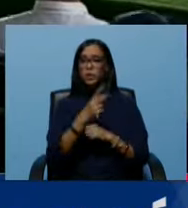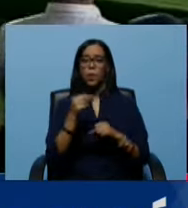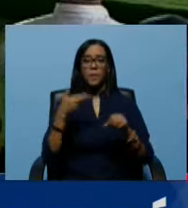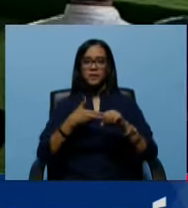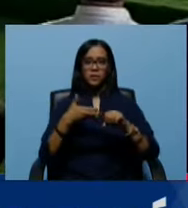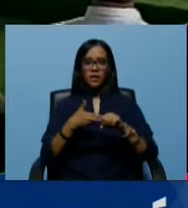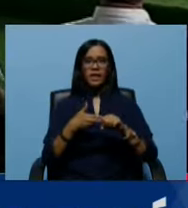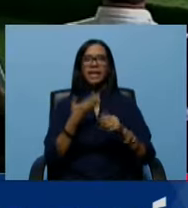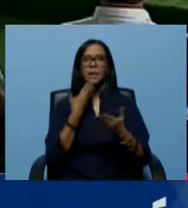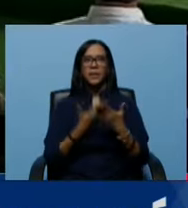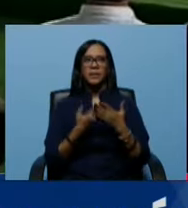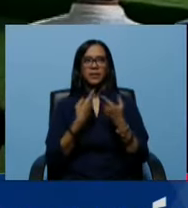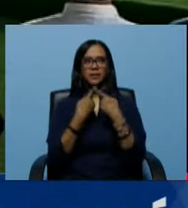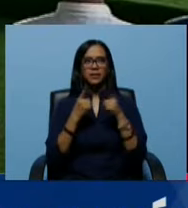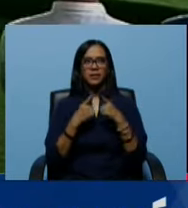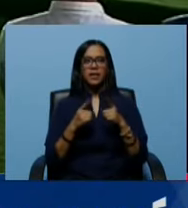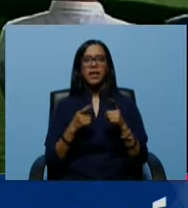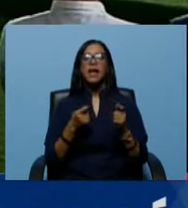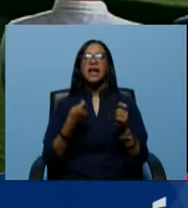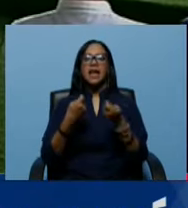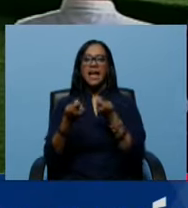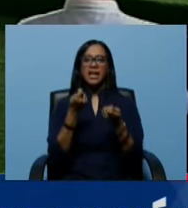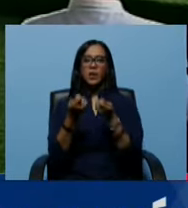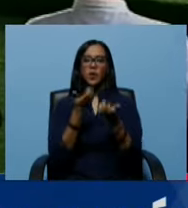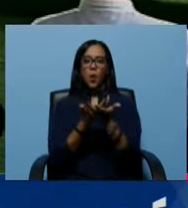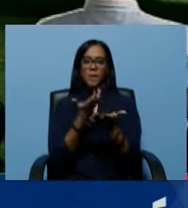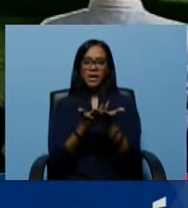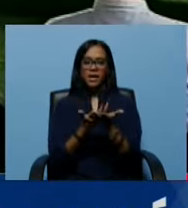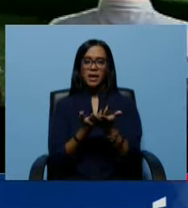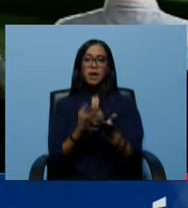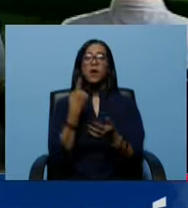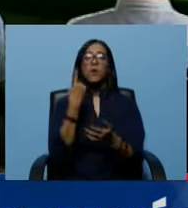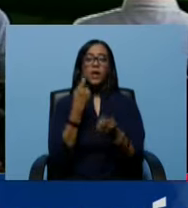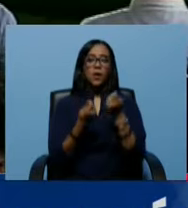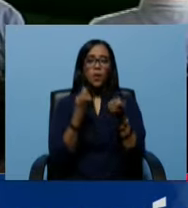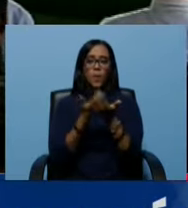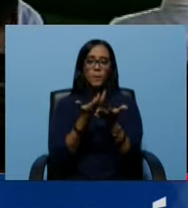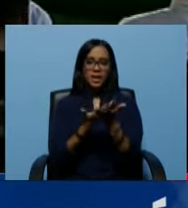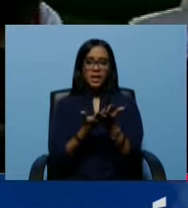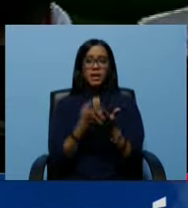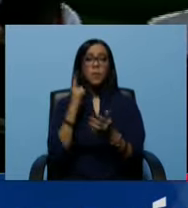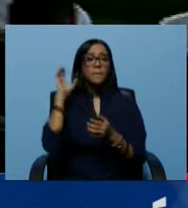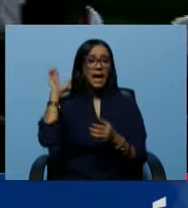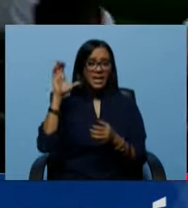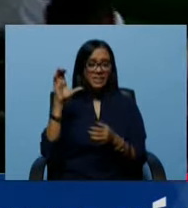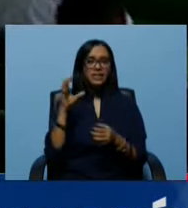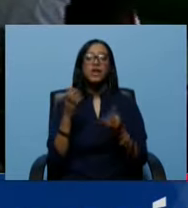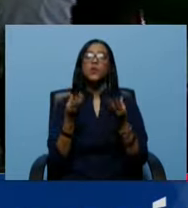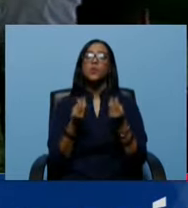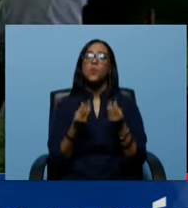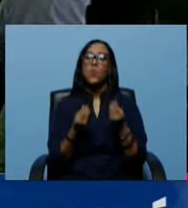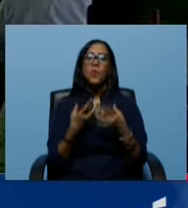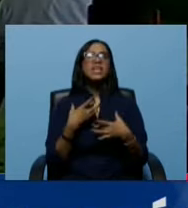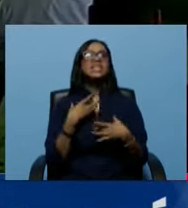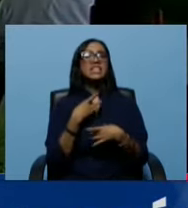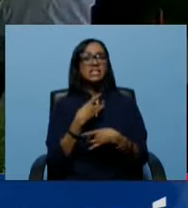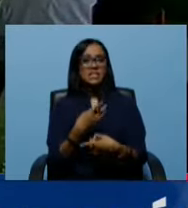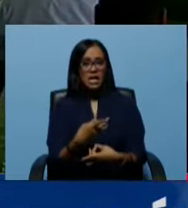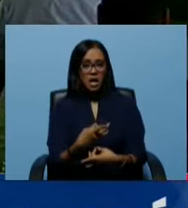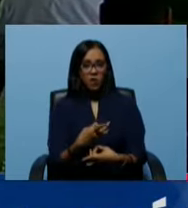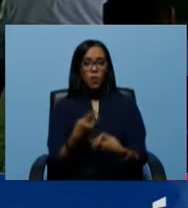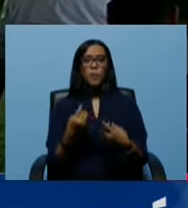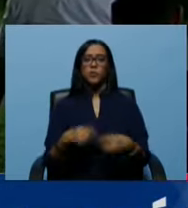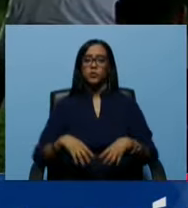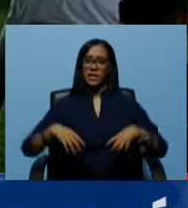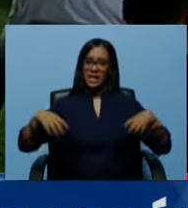diversificar definitivamente la economía. Una economía en un país que, como usted bien sabe, es muy deseado por sus grandes